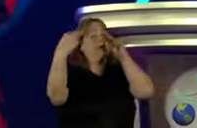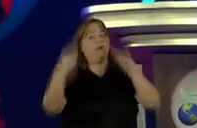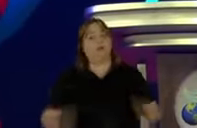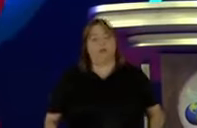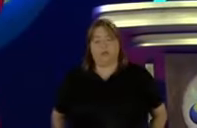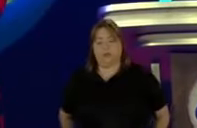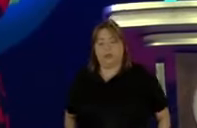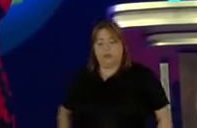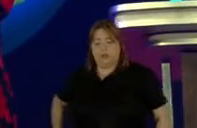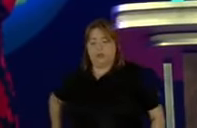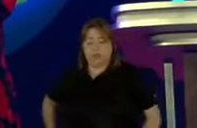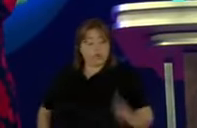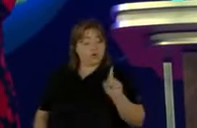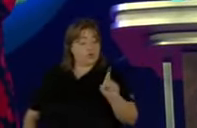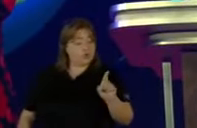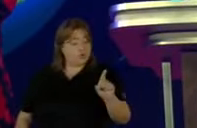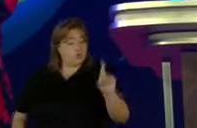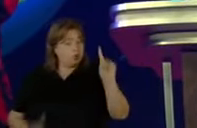Ella es tu mamá.